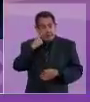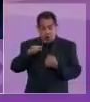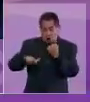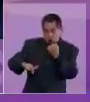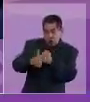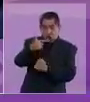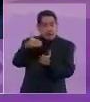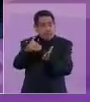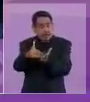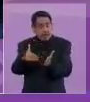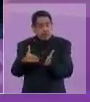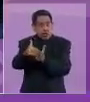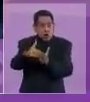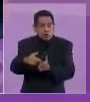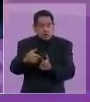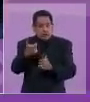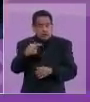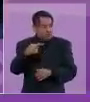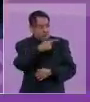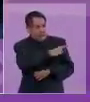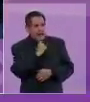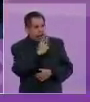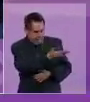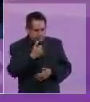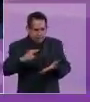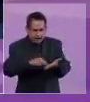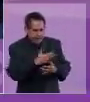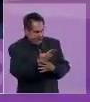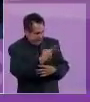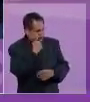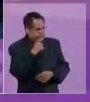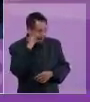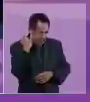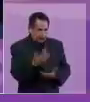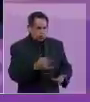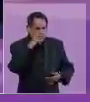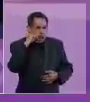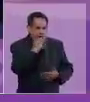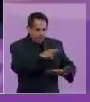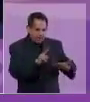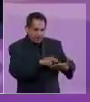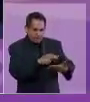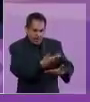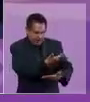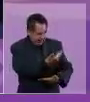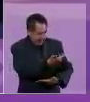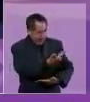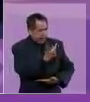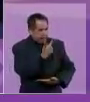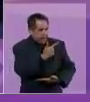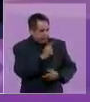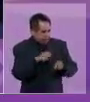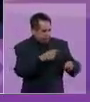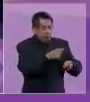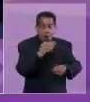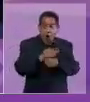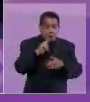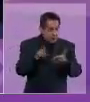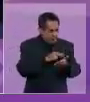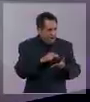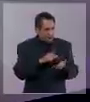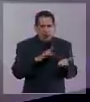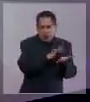pesos a esos, que Andrés no me los ha querido firmar, por cierto, no seas gacho, fírmamele. Y eso te va a potenciar, si lo firmas hoy, te lo